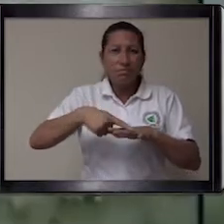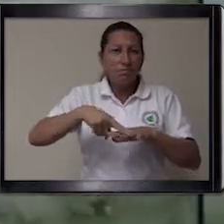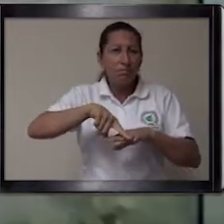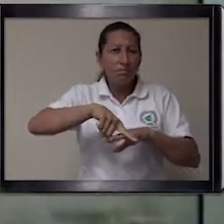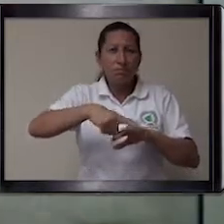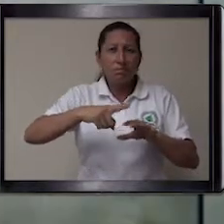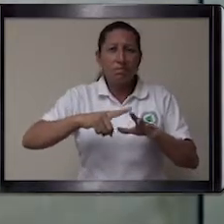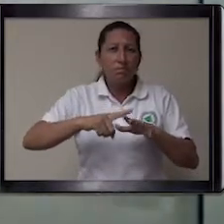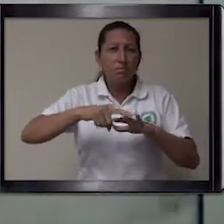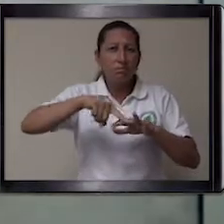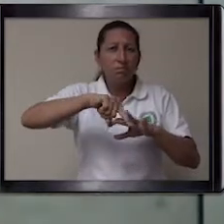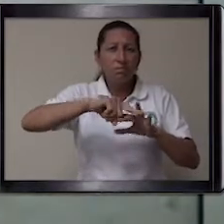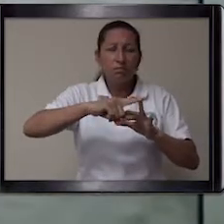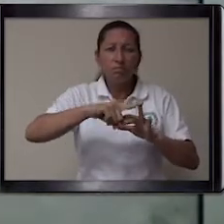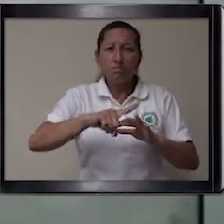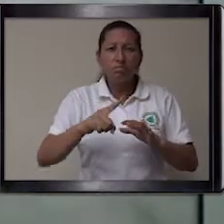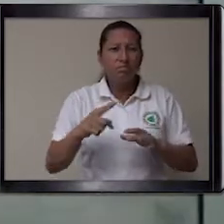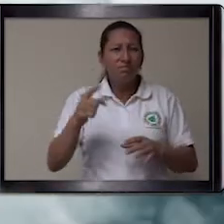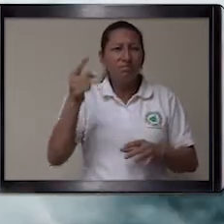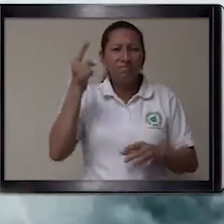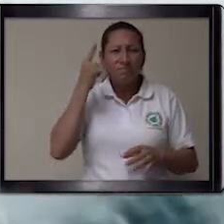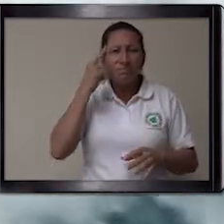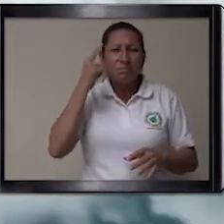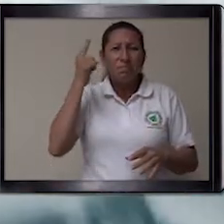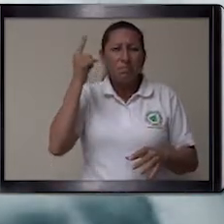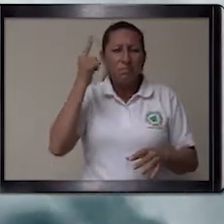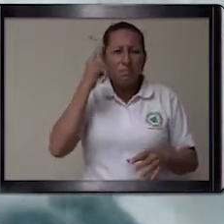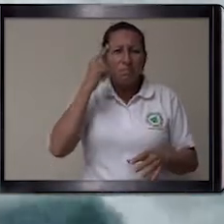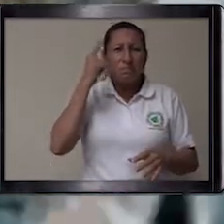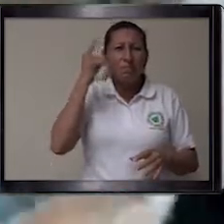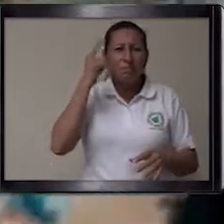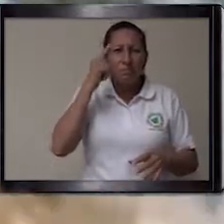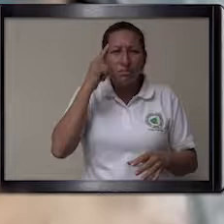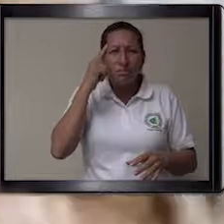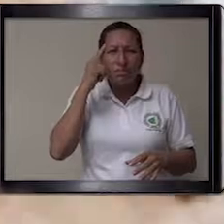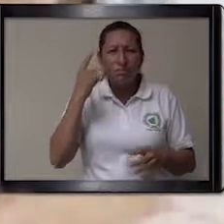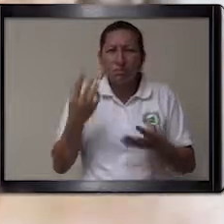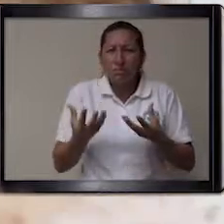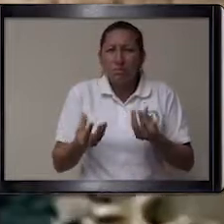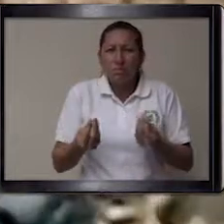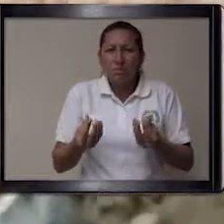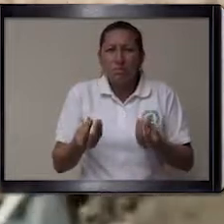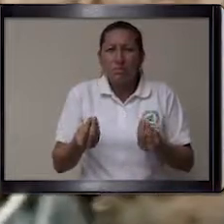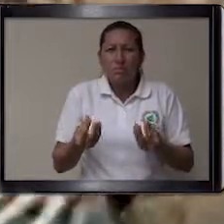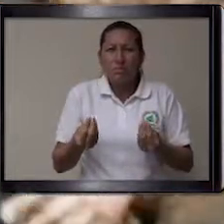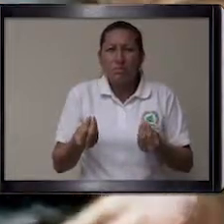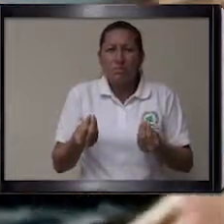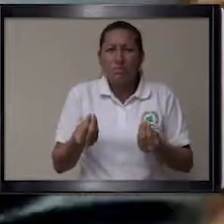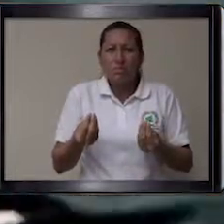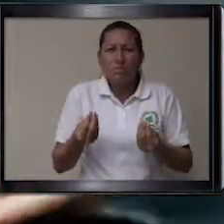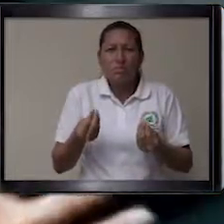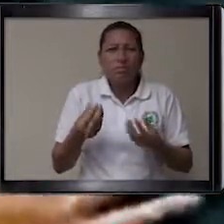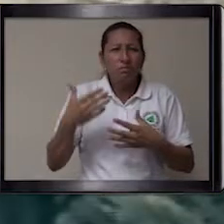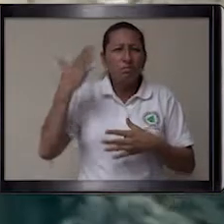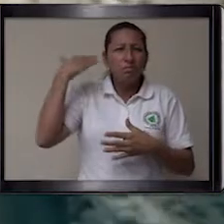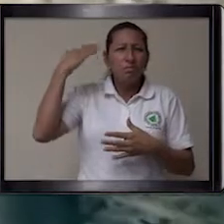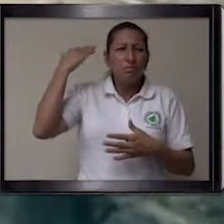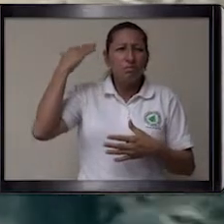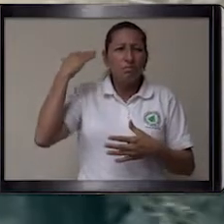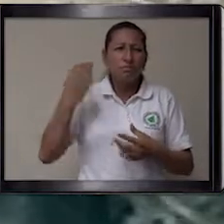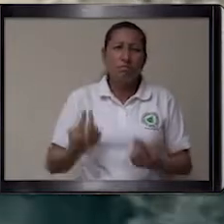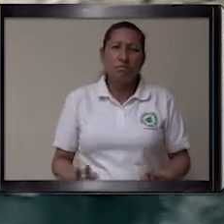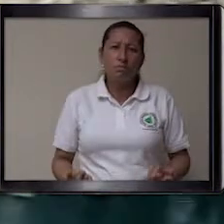que se identifica con el ser viviente. Esta persona simplemente sobrevive,